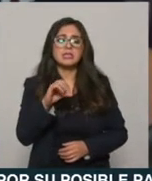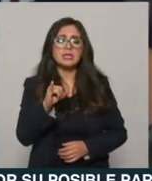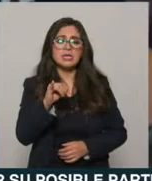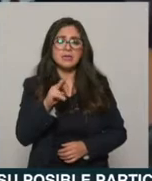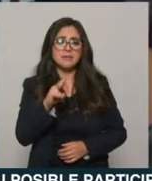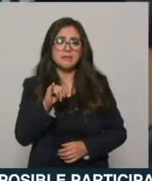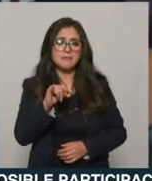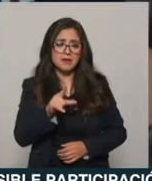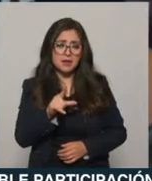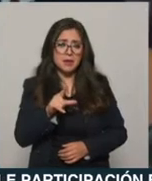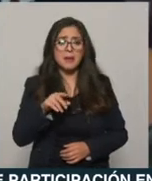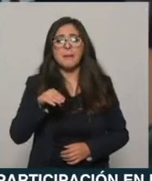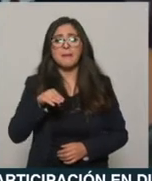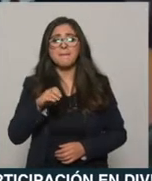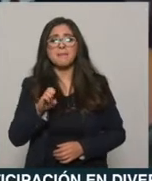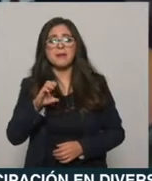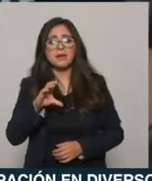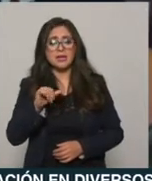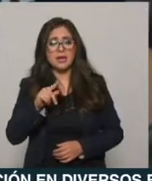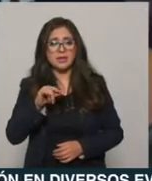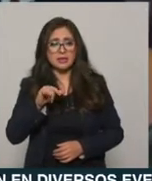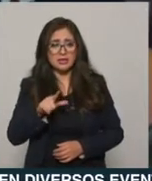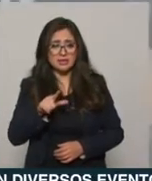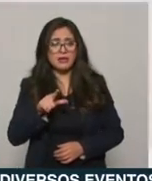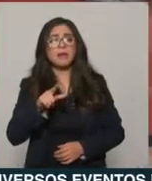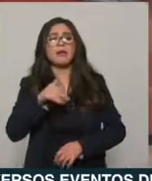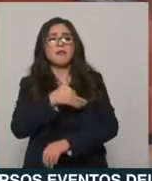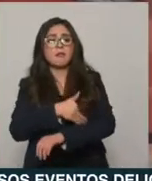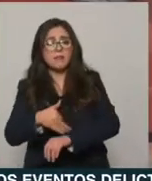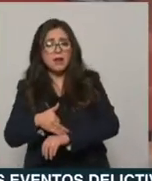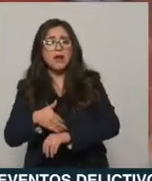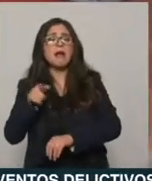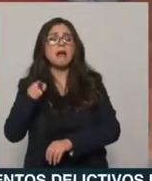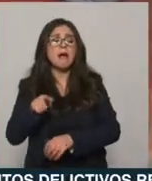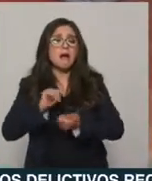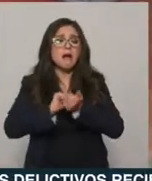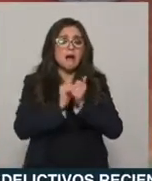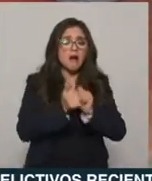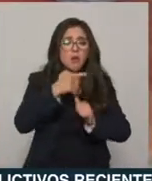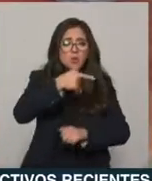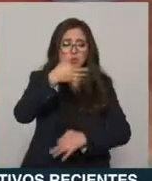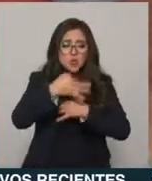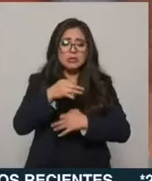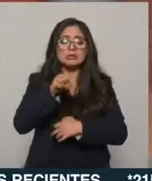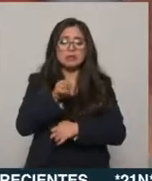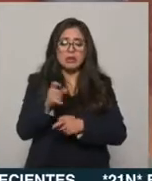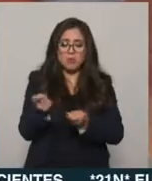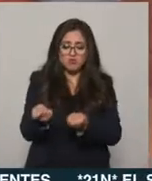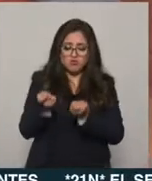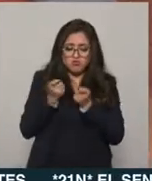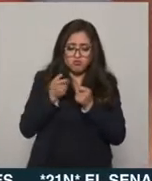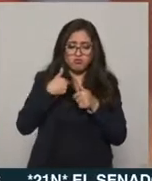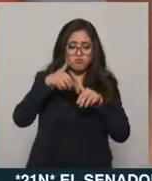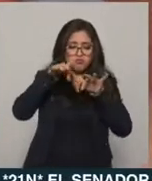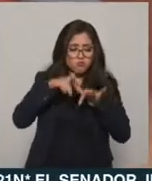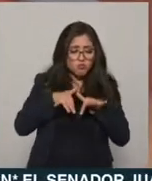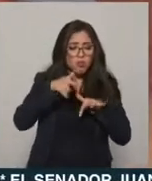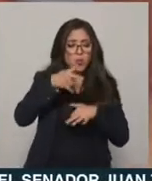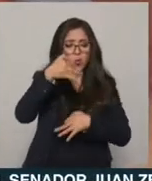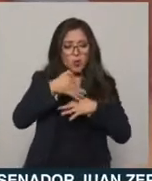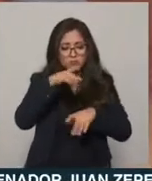una demanda, una contestación por escrito, el juez se informa de cuál es el problema y a lo único que entra a las audiencias